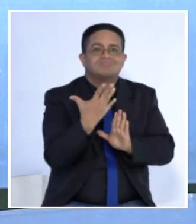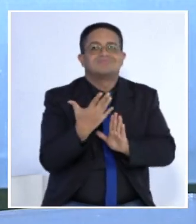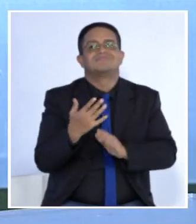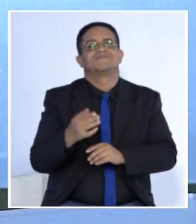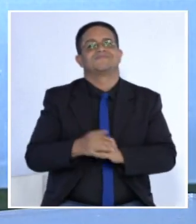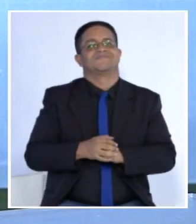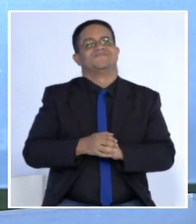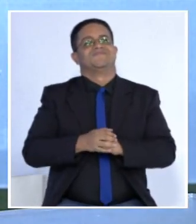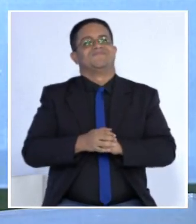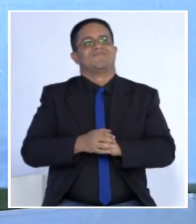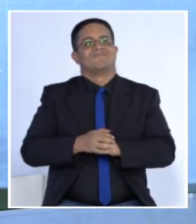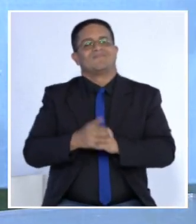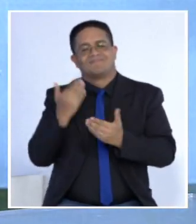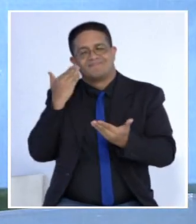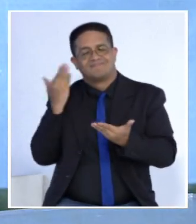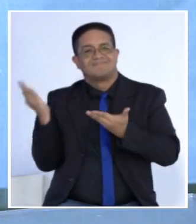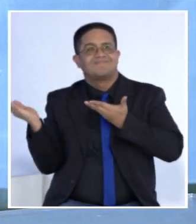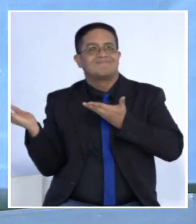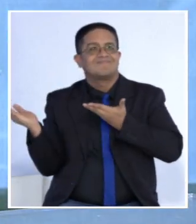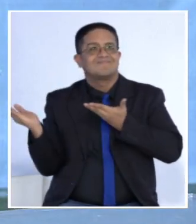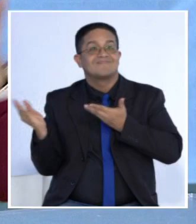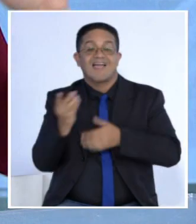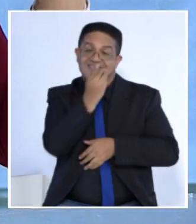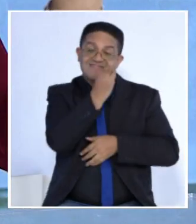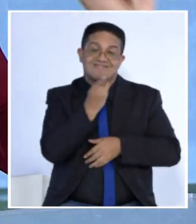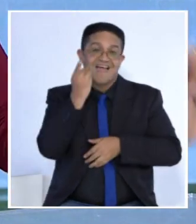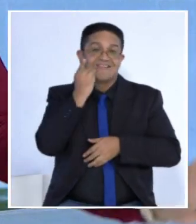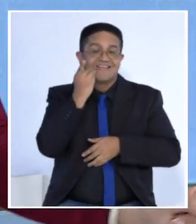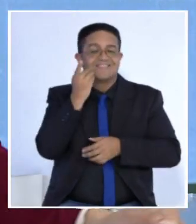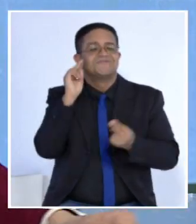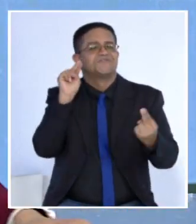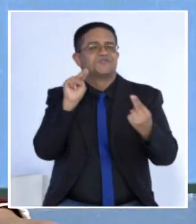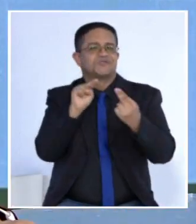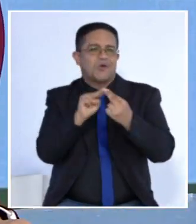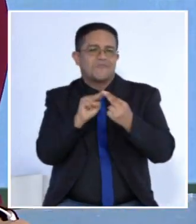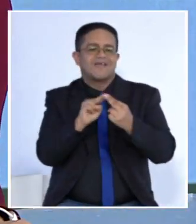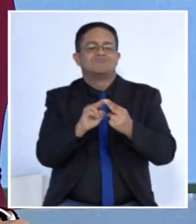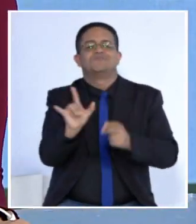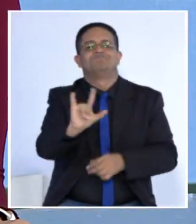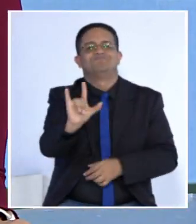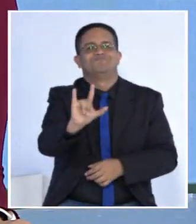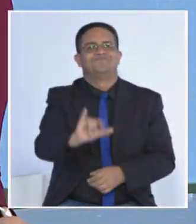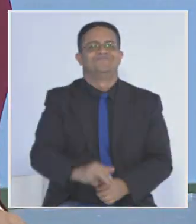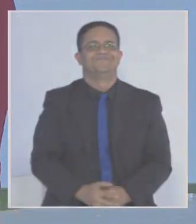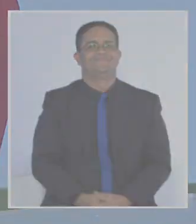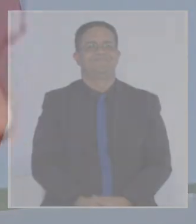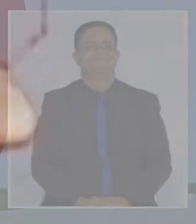@salud_gb, @Daniela J. Salas. Será hasta una próxima oportunidad.